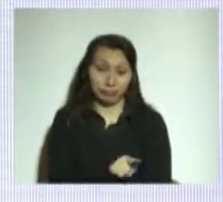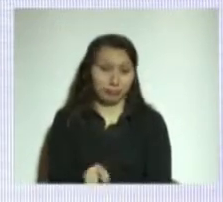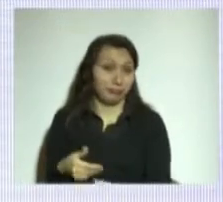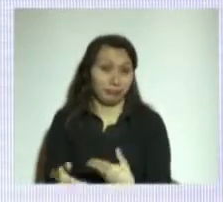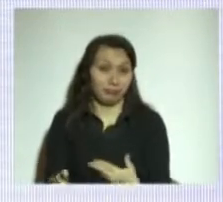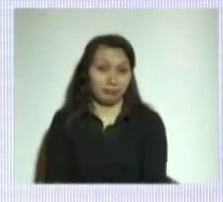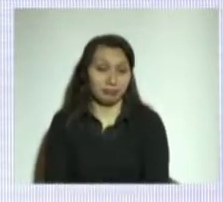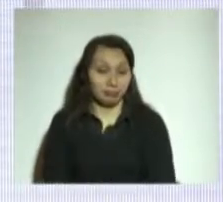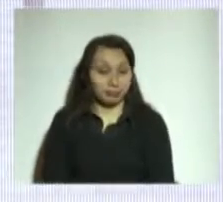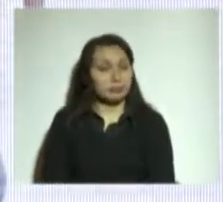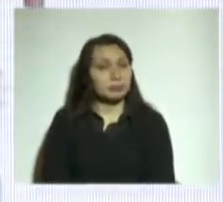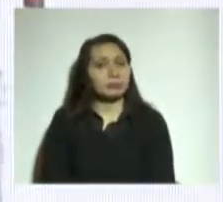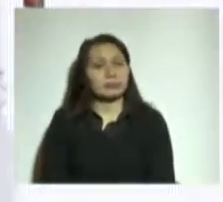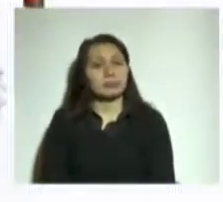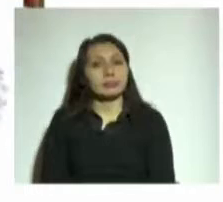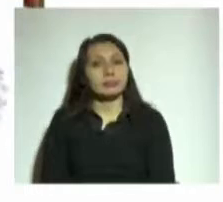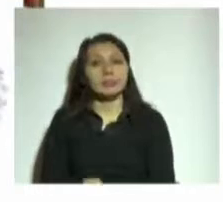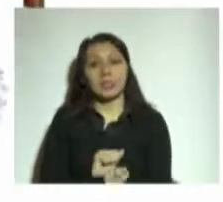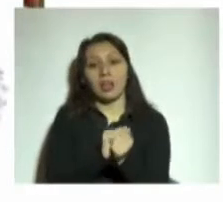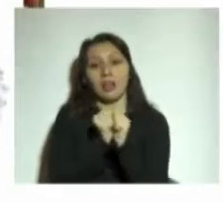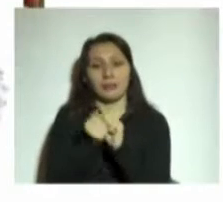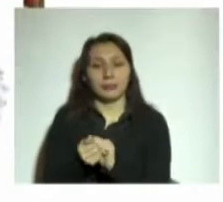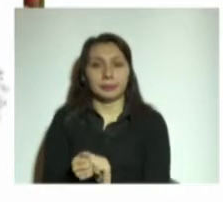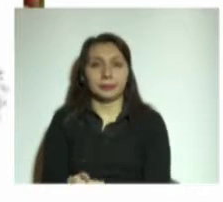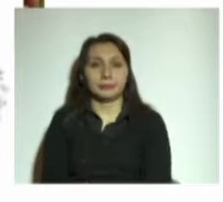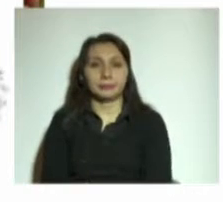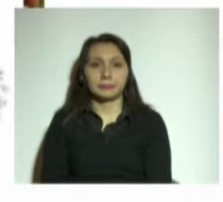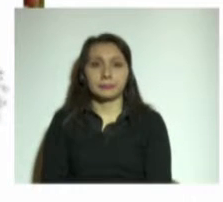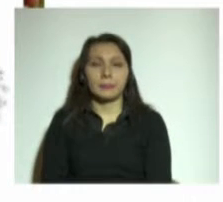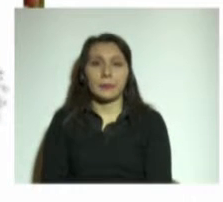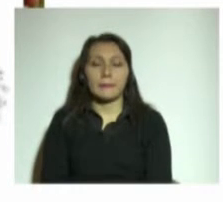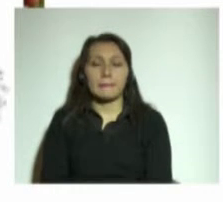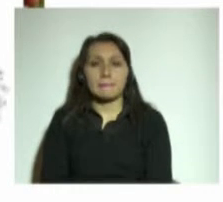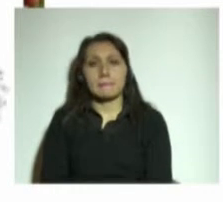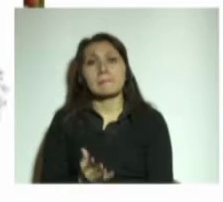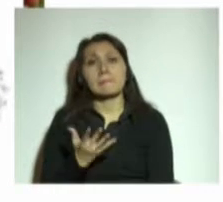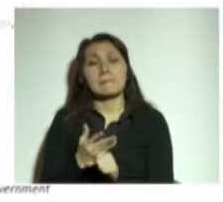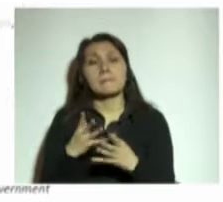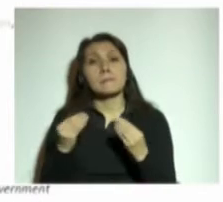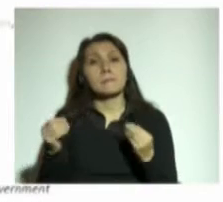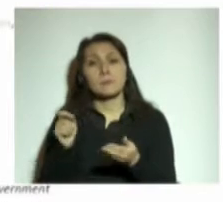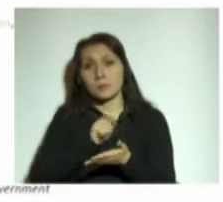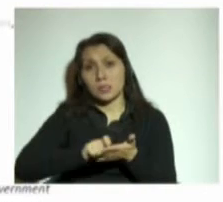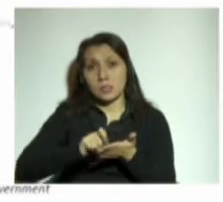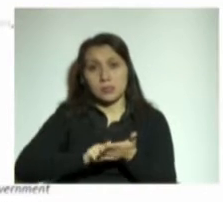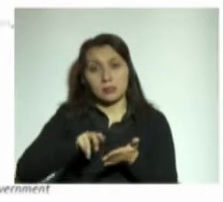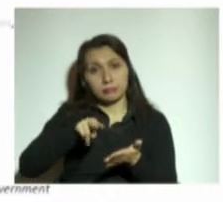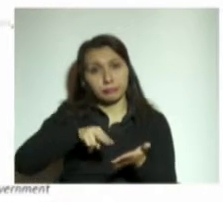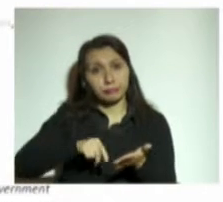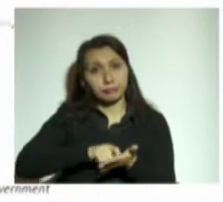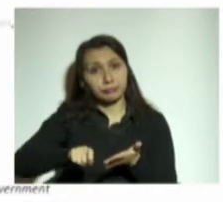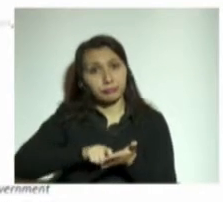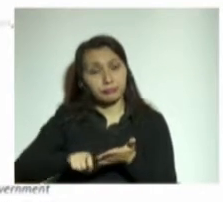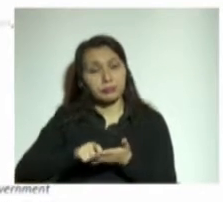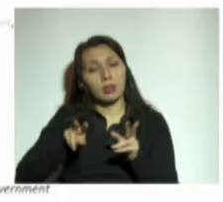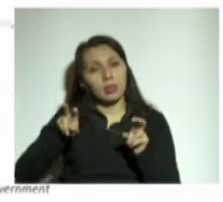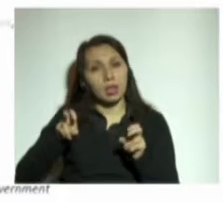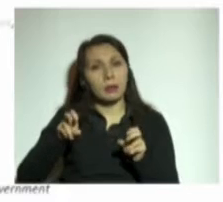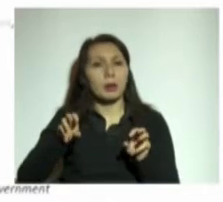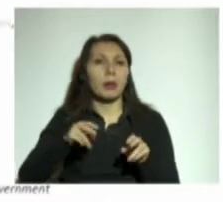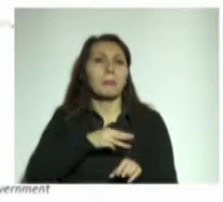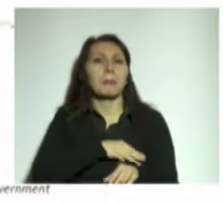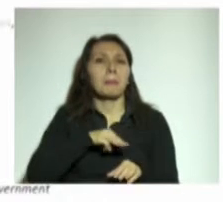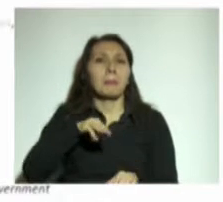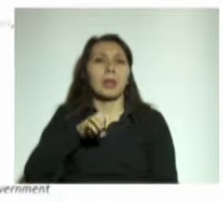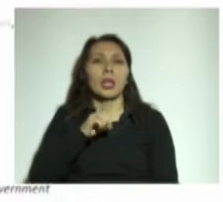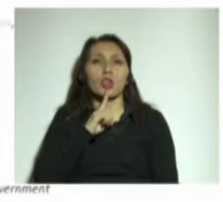¿no? Con lo cual, una transformación radical. Hay muchísimos autores que han tratado el tema metropolitano,